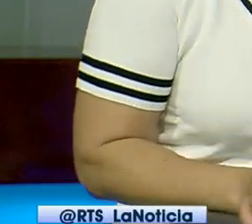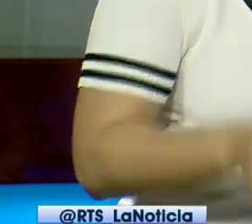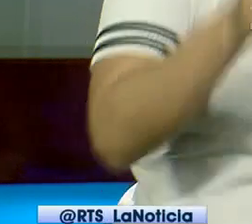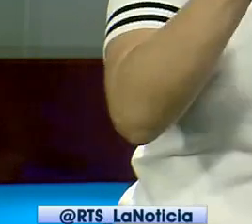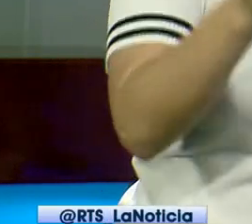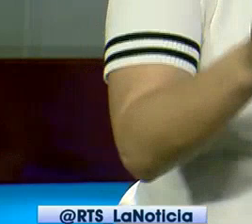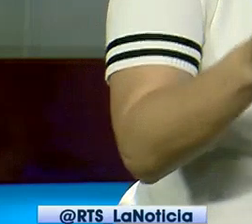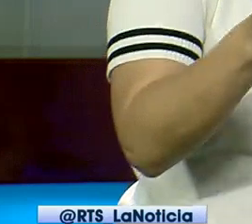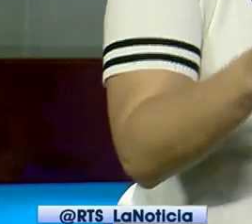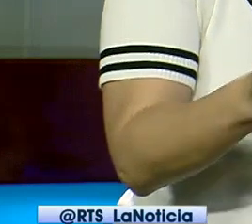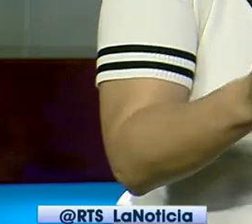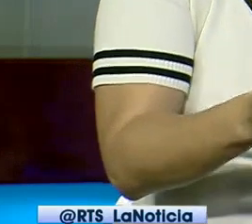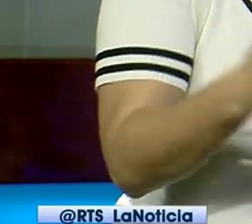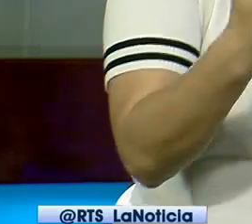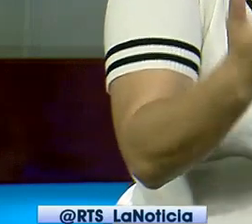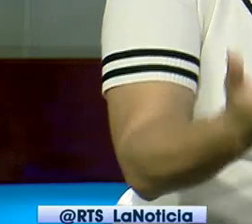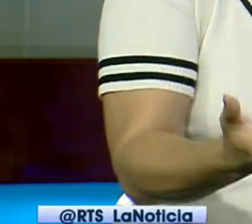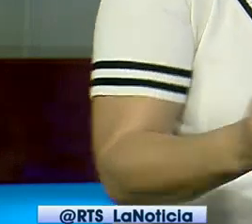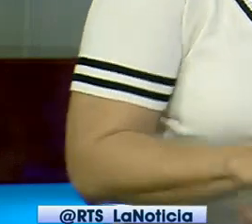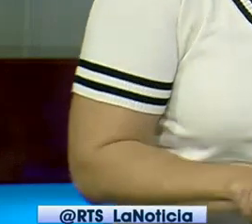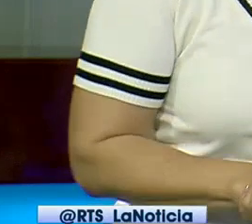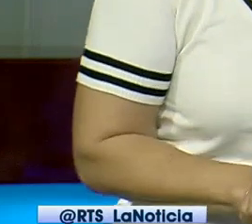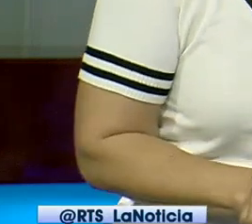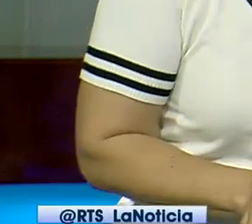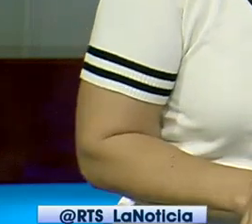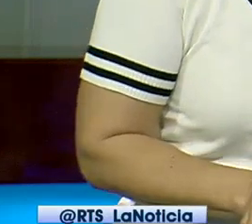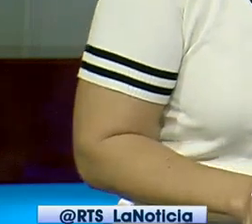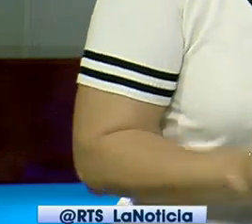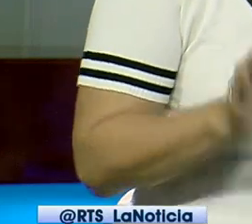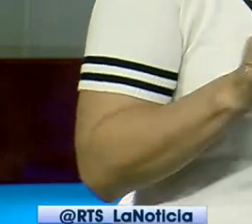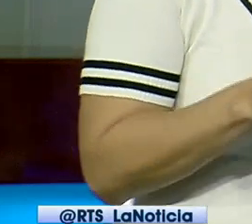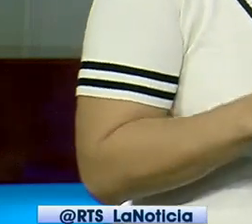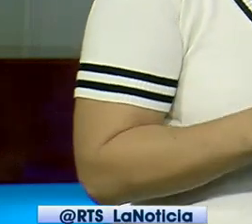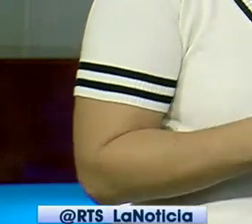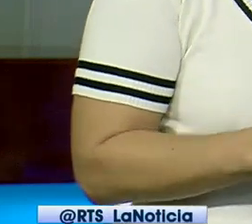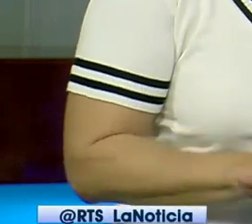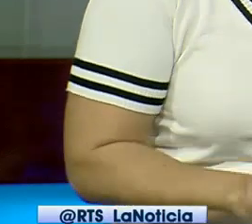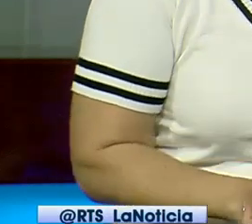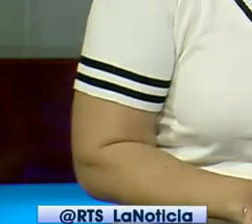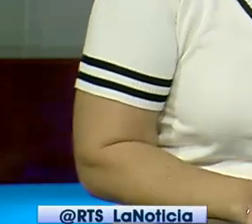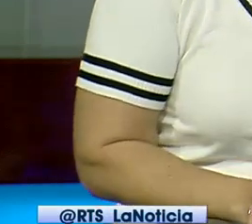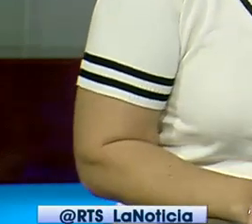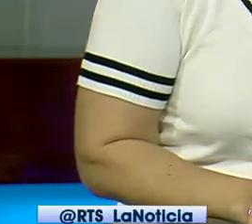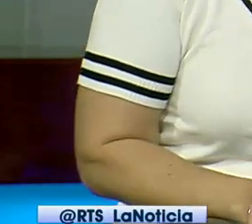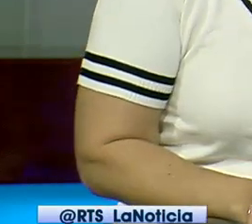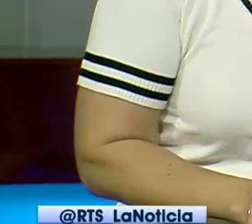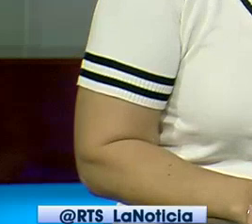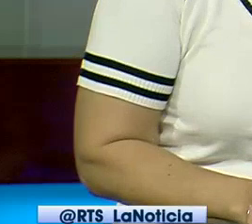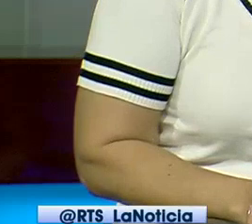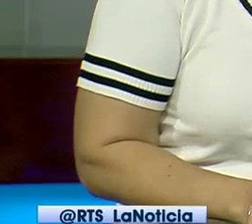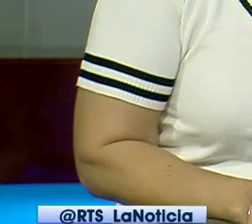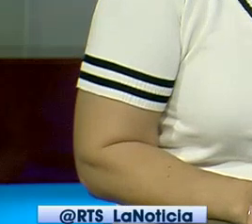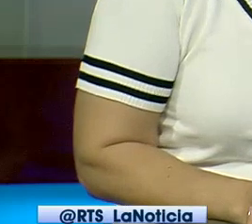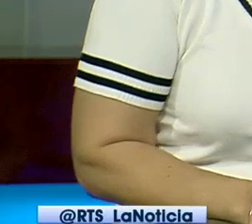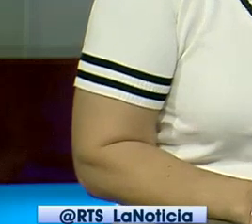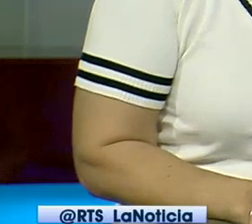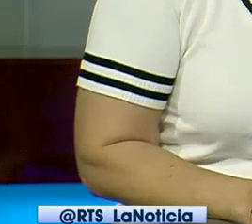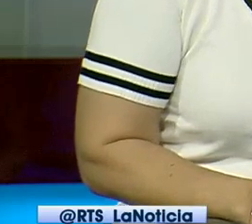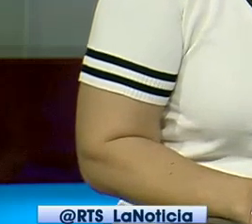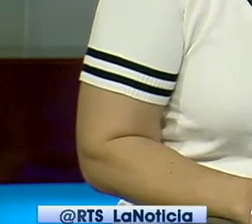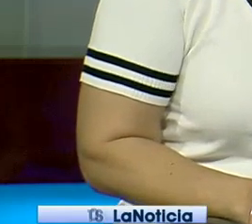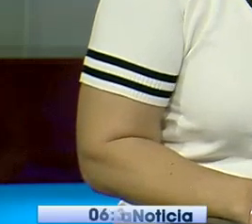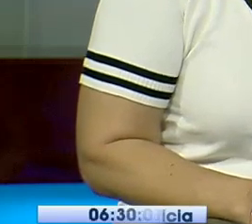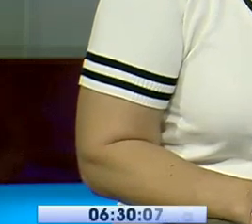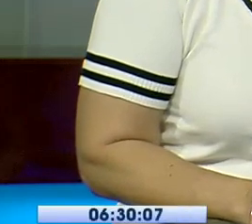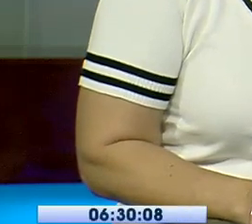de 73 años, hoy también se recuerda, paralelamente al miércoles de ceniza e inicio de cuaresma, el día de